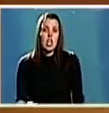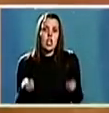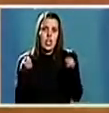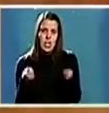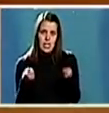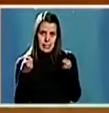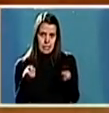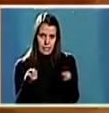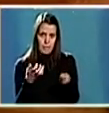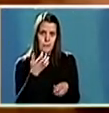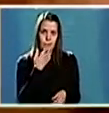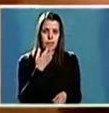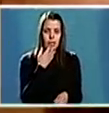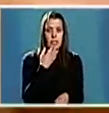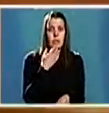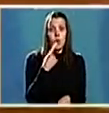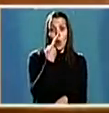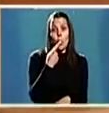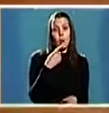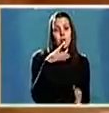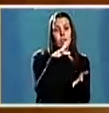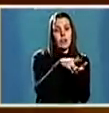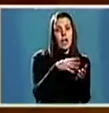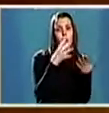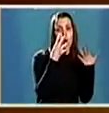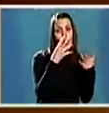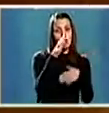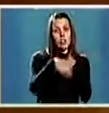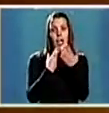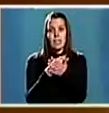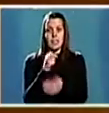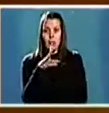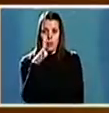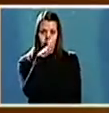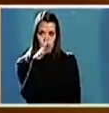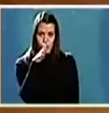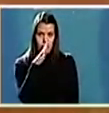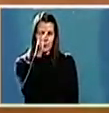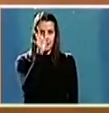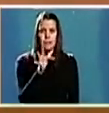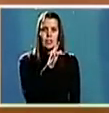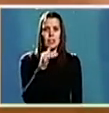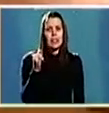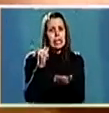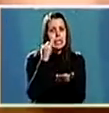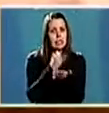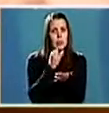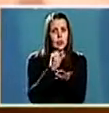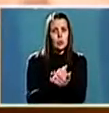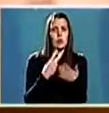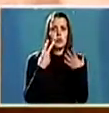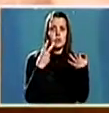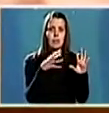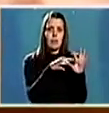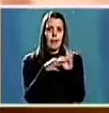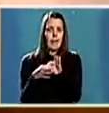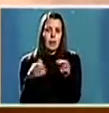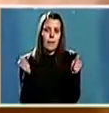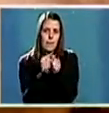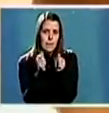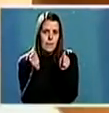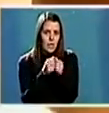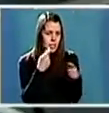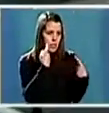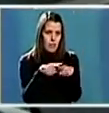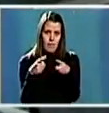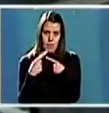poda, talla e clasificación de bimbios será do 8 ao 12 de febreiro. Son 7 actividades formativas nas que se abordarán técnicas relacionadas con materiais como bimbio,